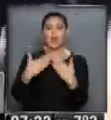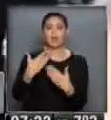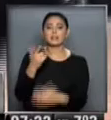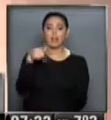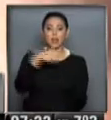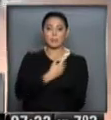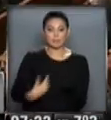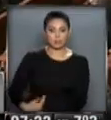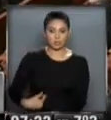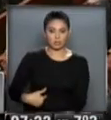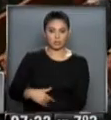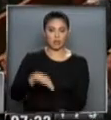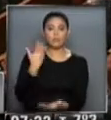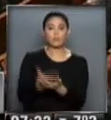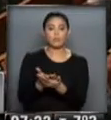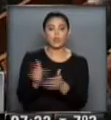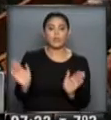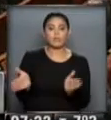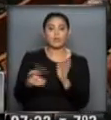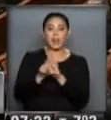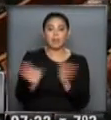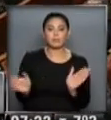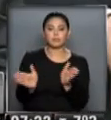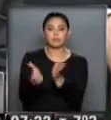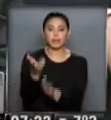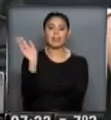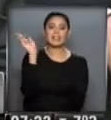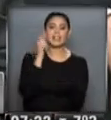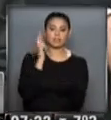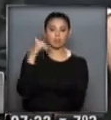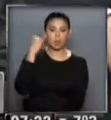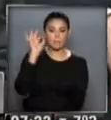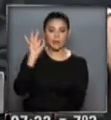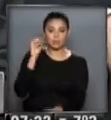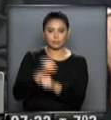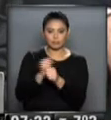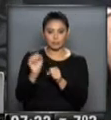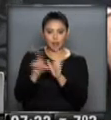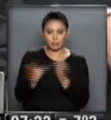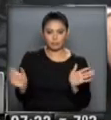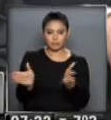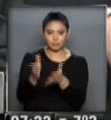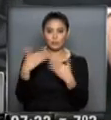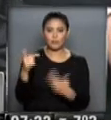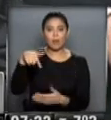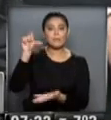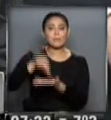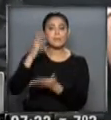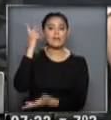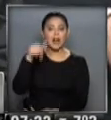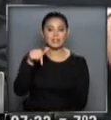mandatario François Hollande, quien finalmente promulgó la ley el 18 de mayo pasado. Así, Francia se